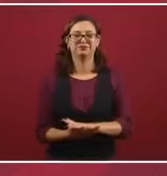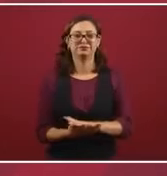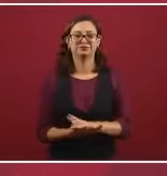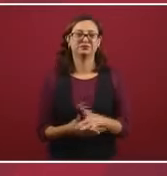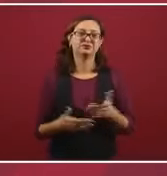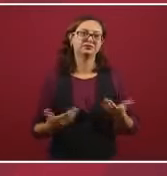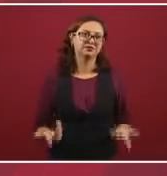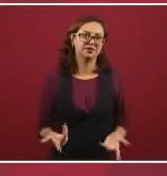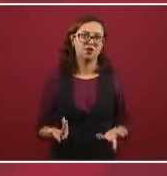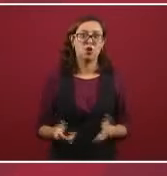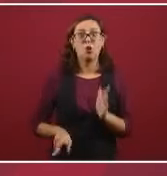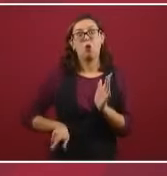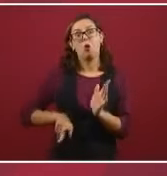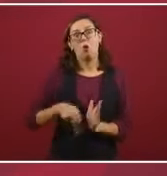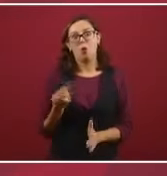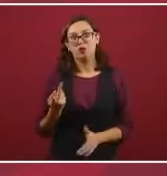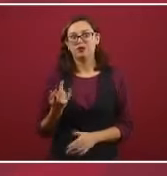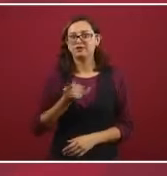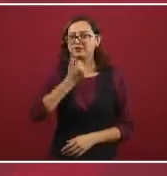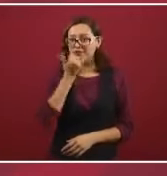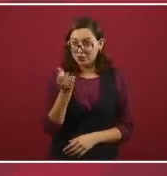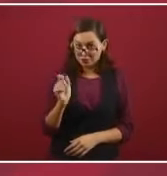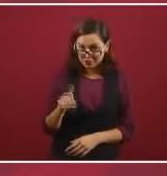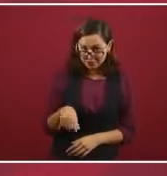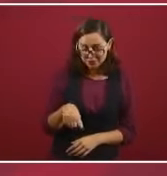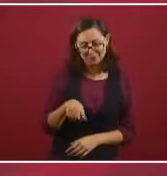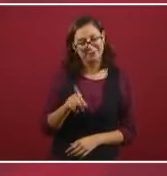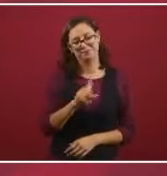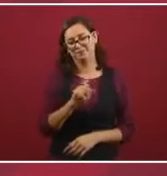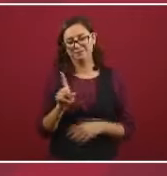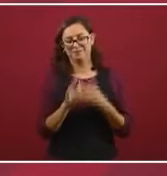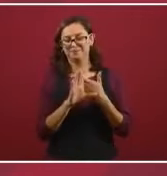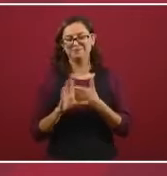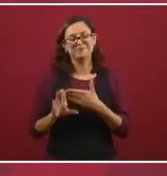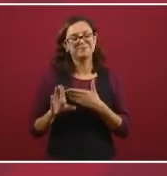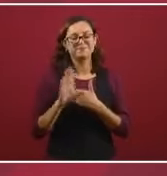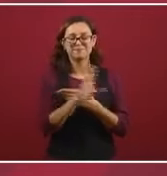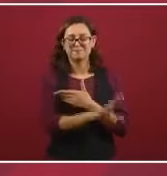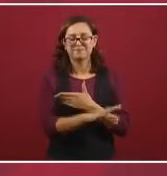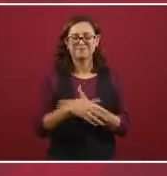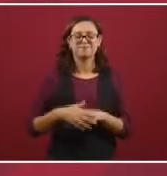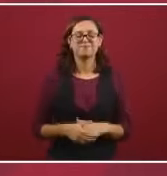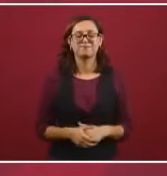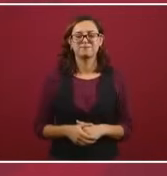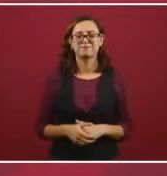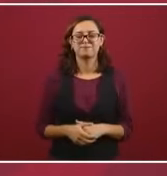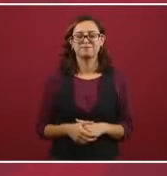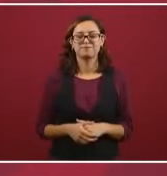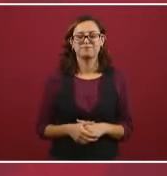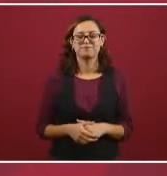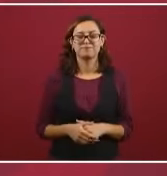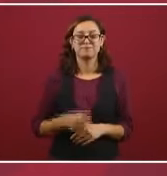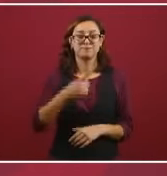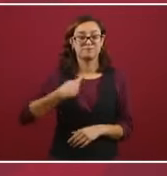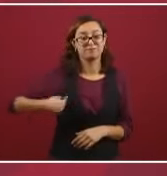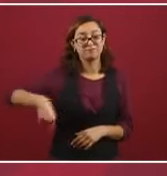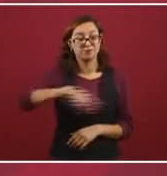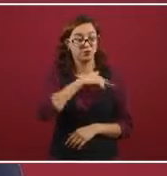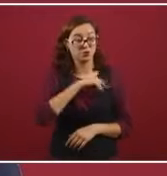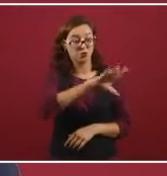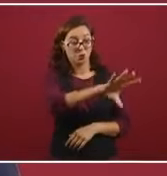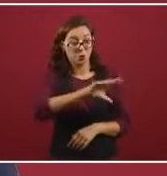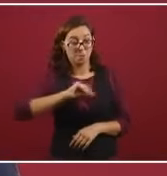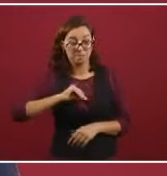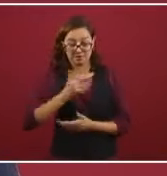los mismos errores, que no hagamos lo que se hacía